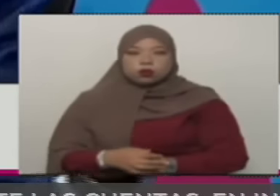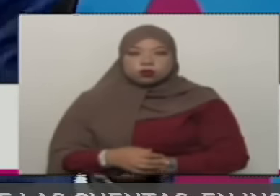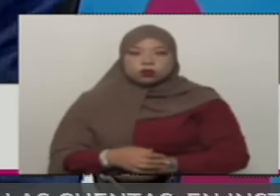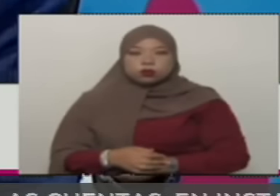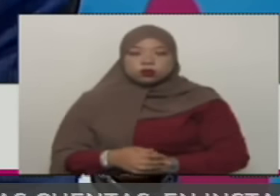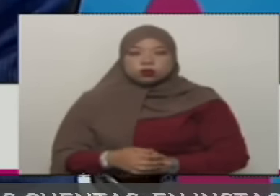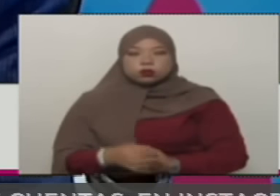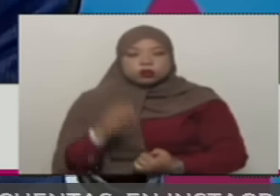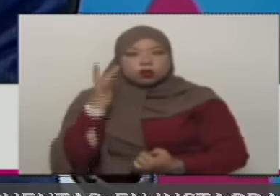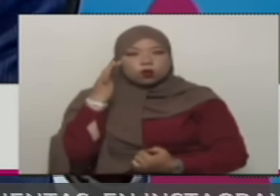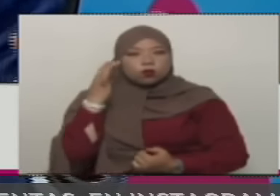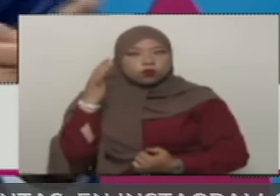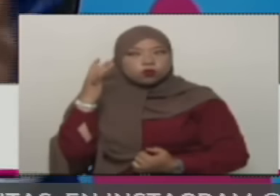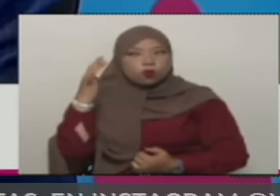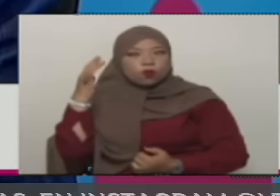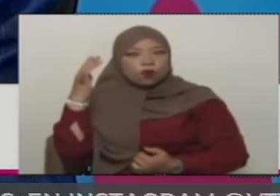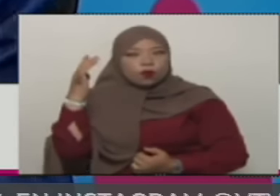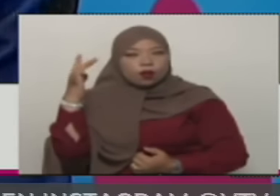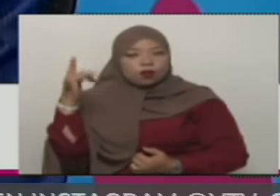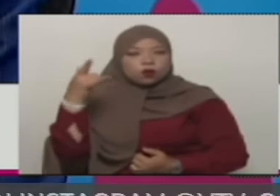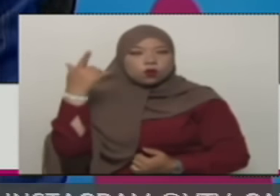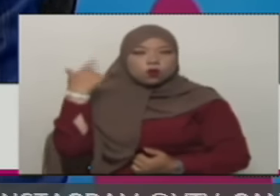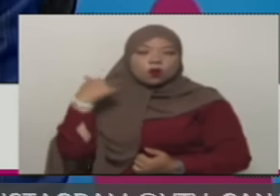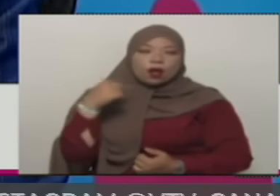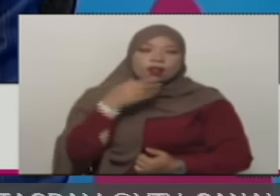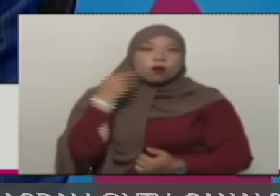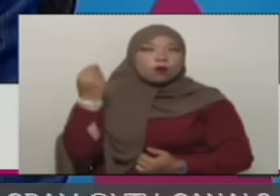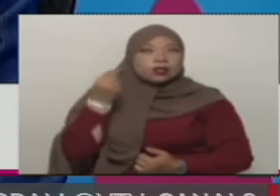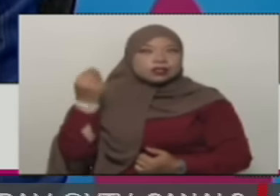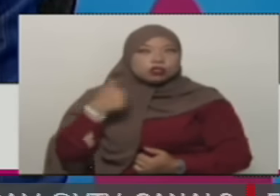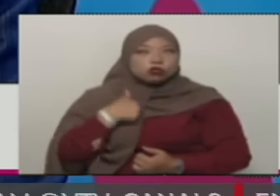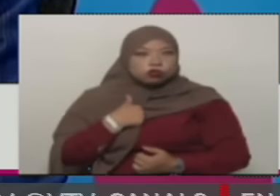Eran sueños de nuestra generación, María, Fernando,